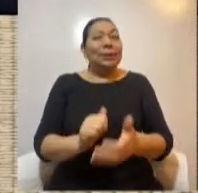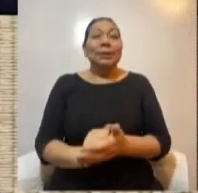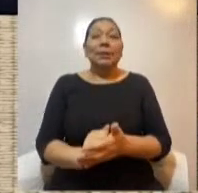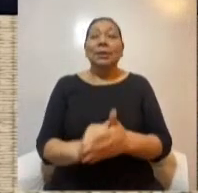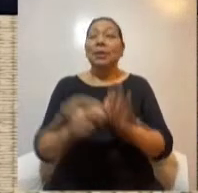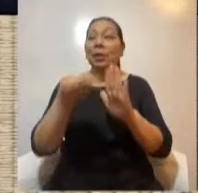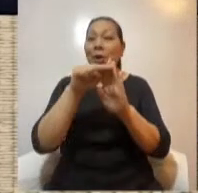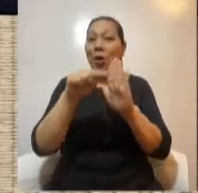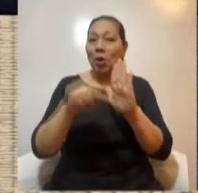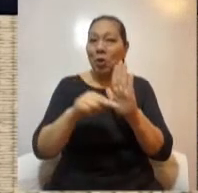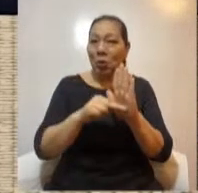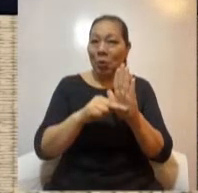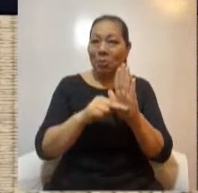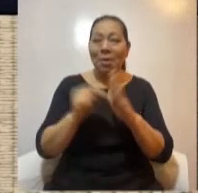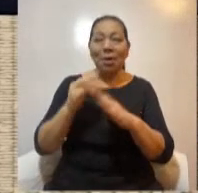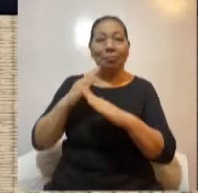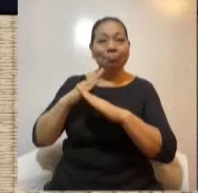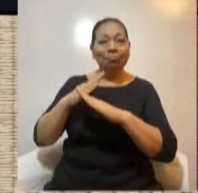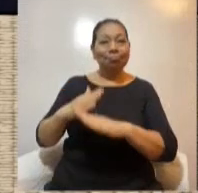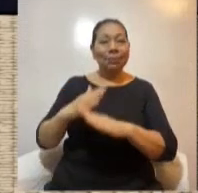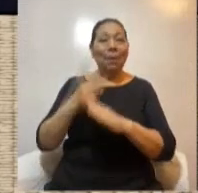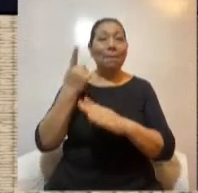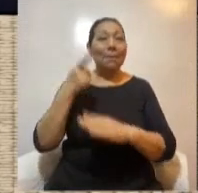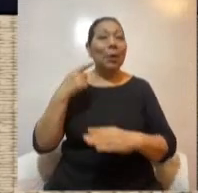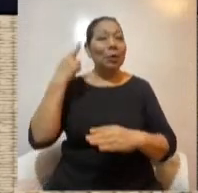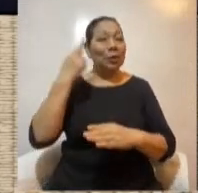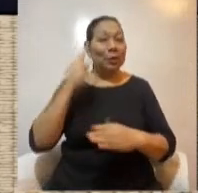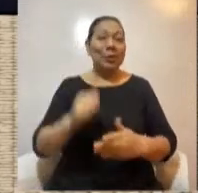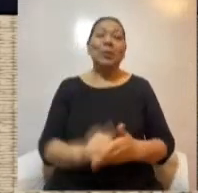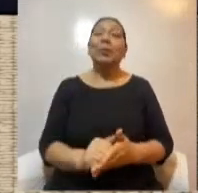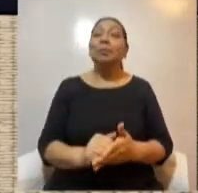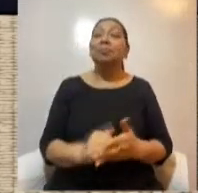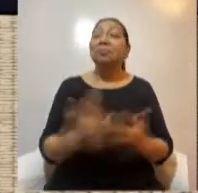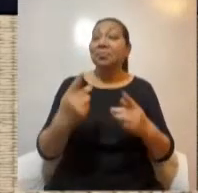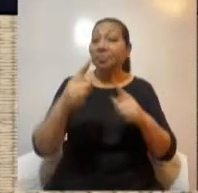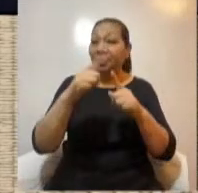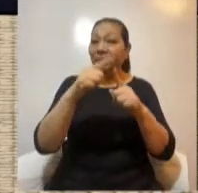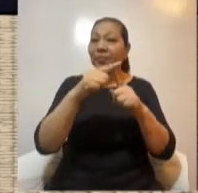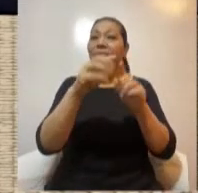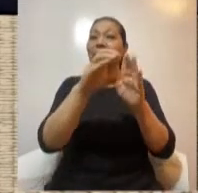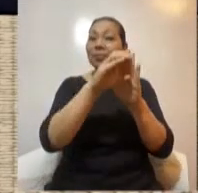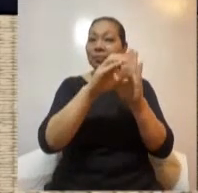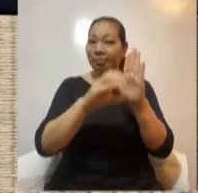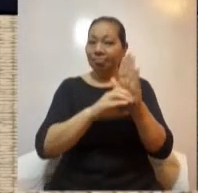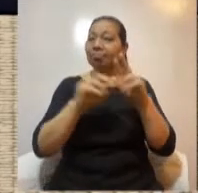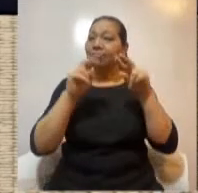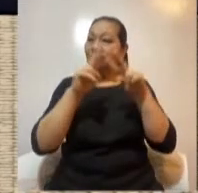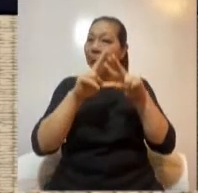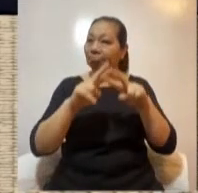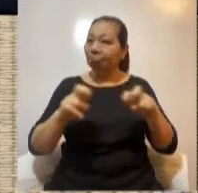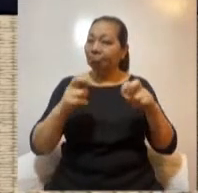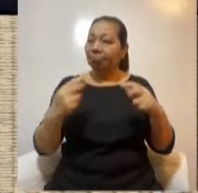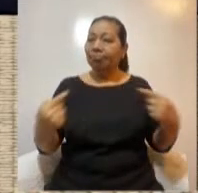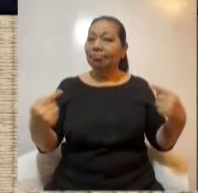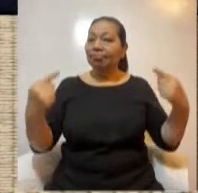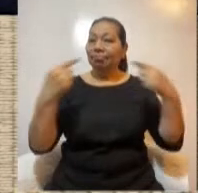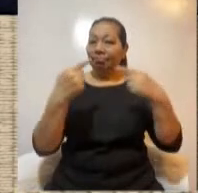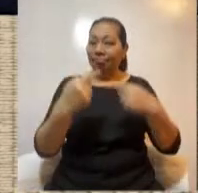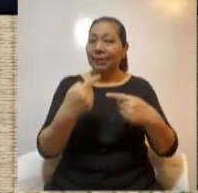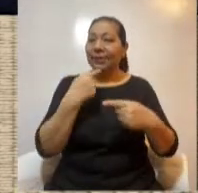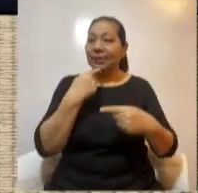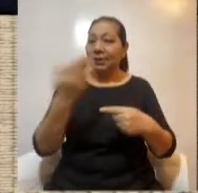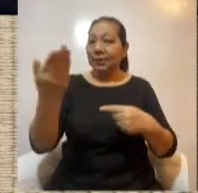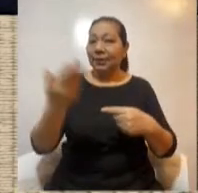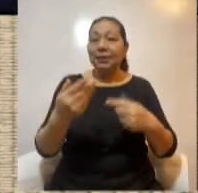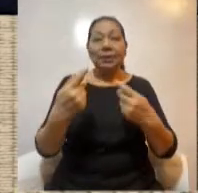persisten disposiciones normativas discriminatorias por razón de género. El Tribunal Constitucional analiza una controversia que